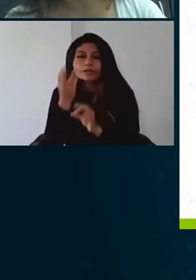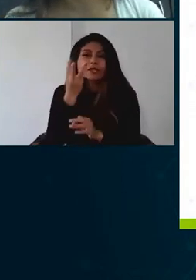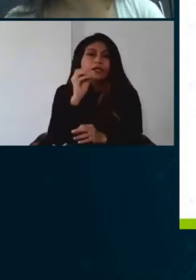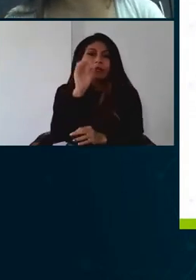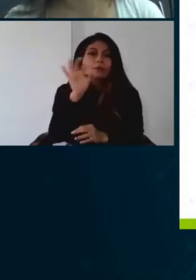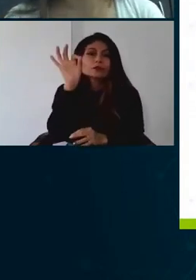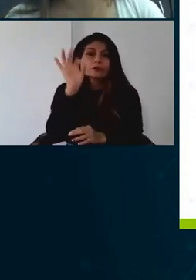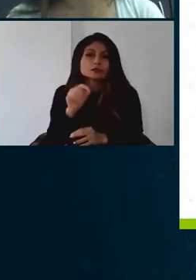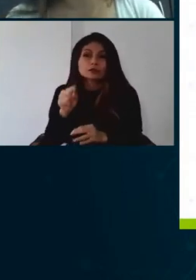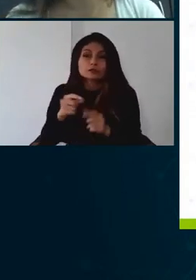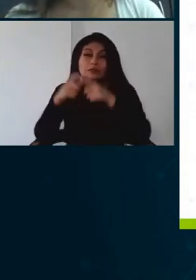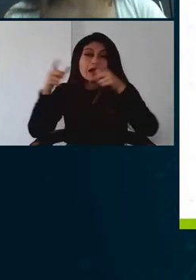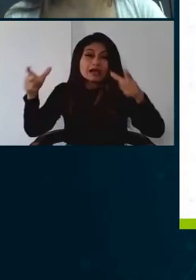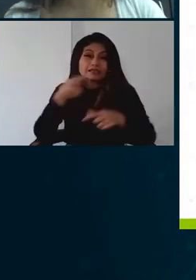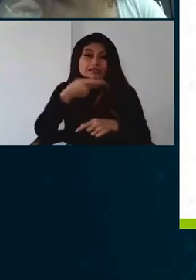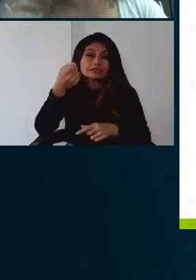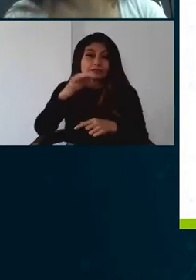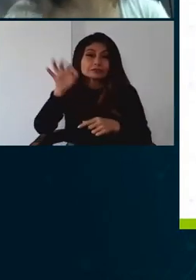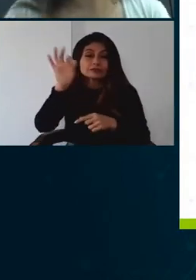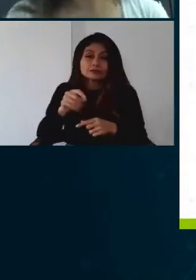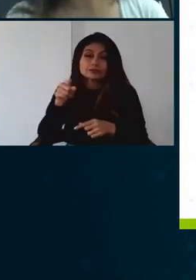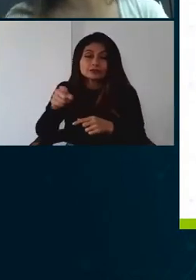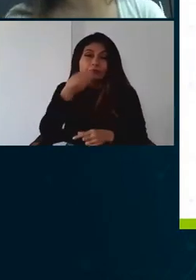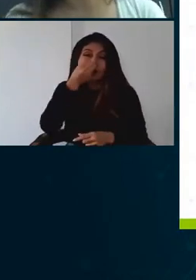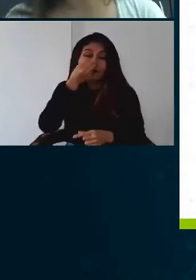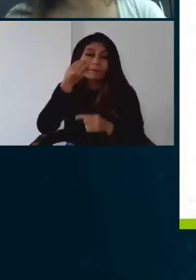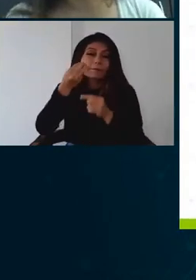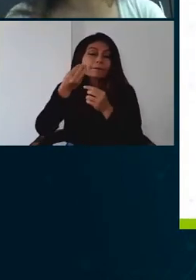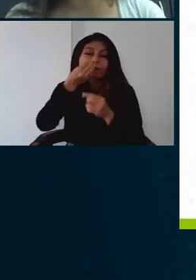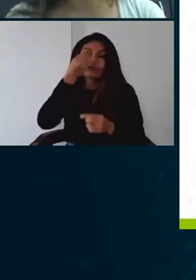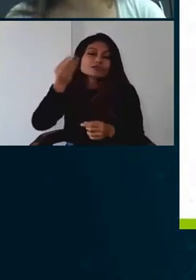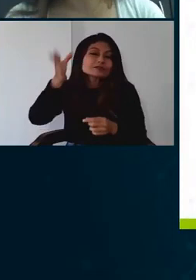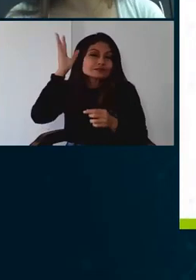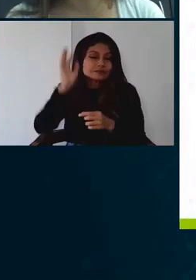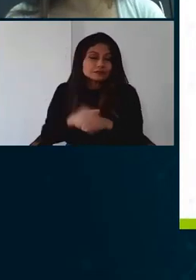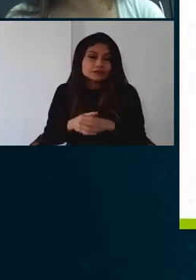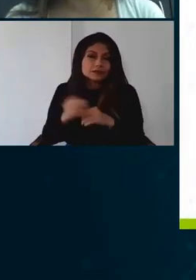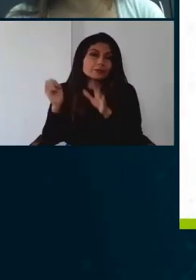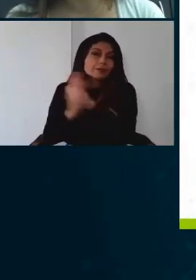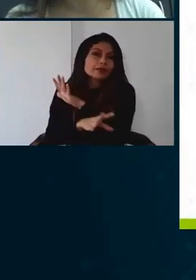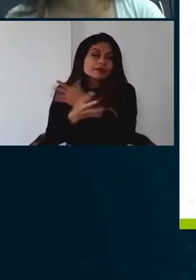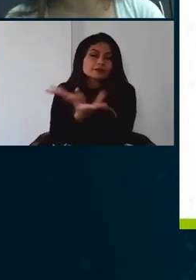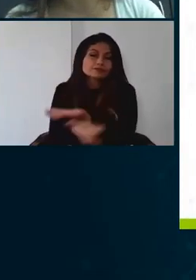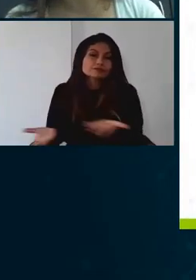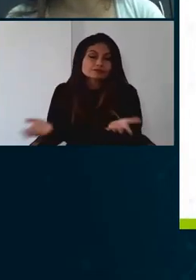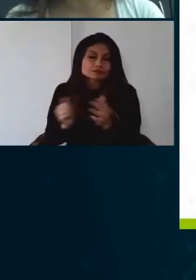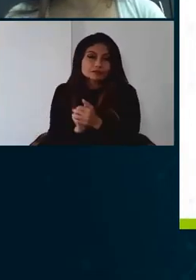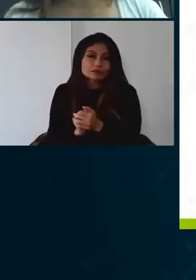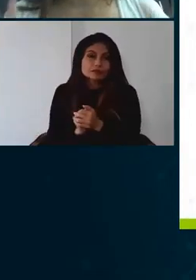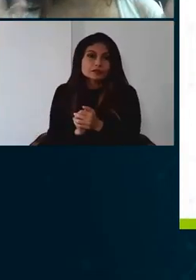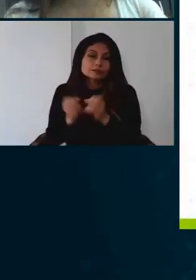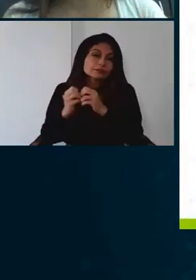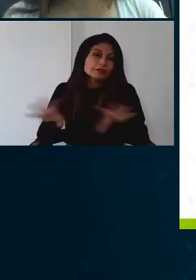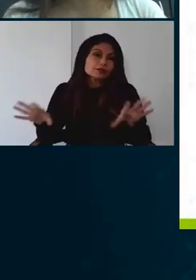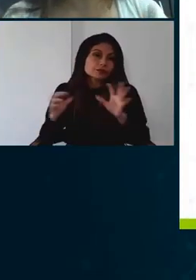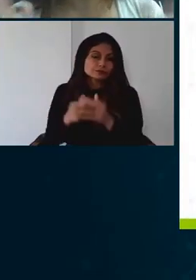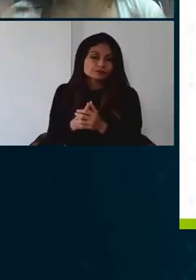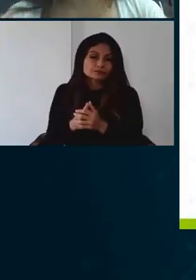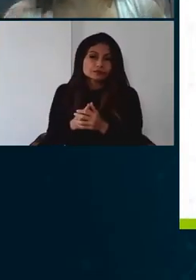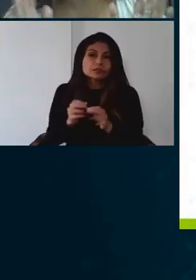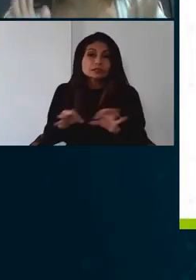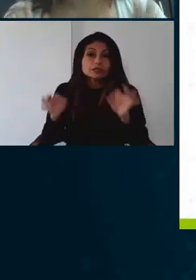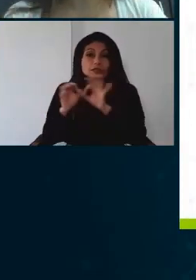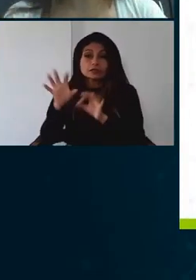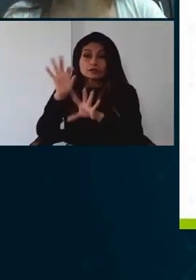del 100% de las basuras, de esas más de 1.800 toneladas que recolectamos diariamente en nuestra ciudad, son esas